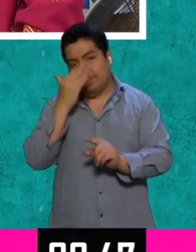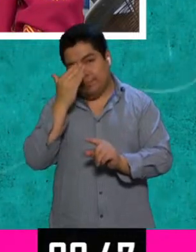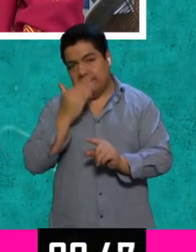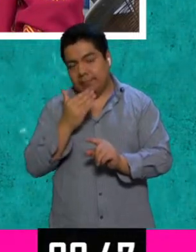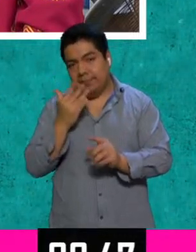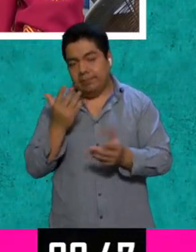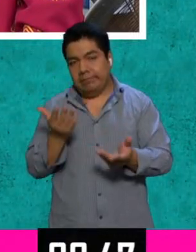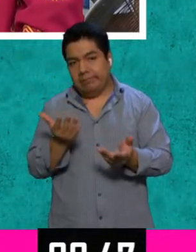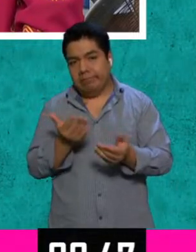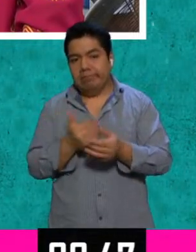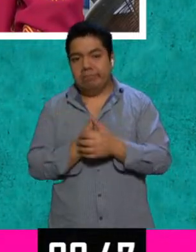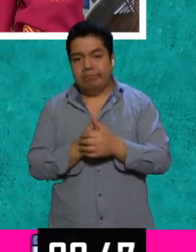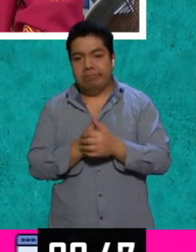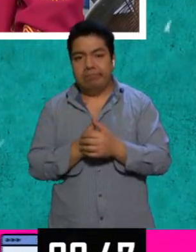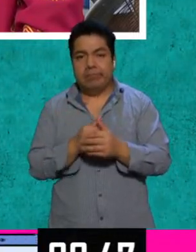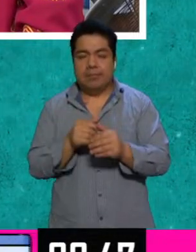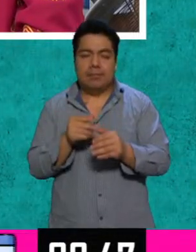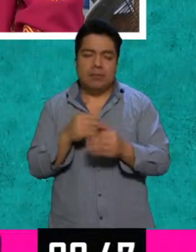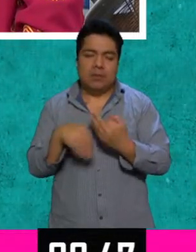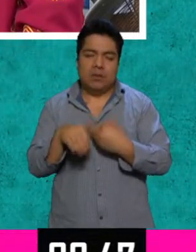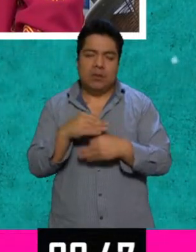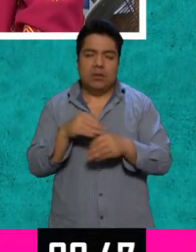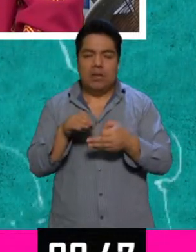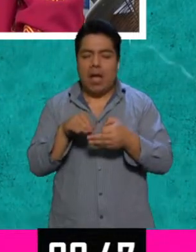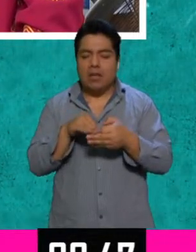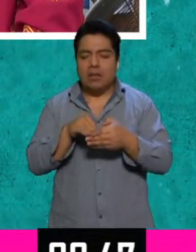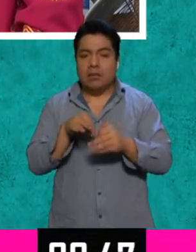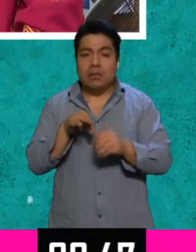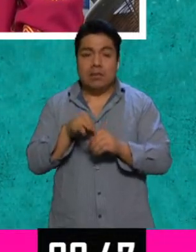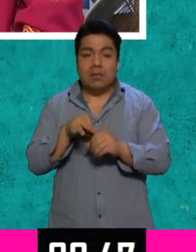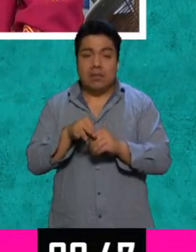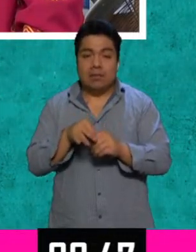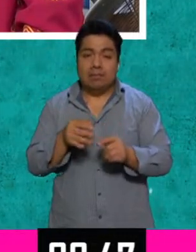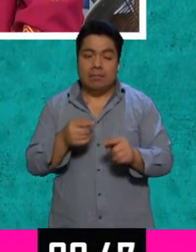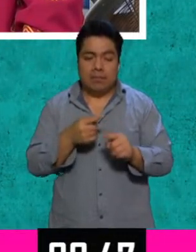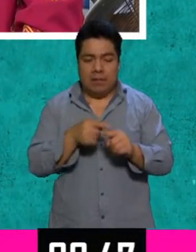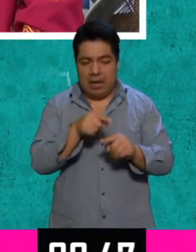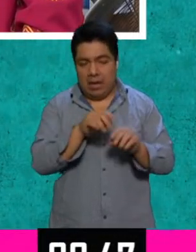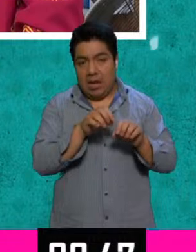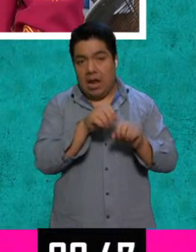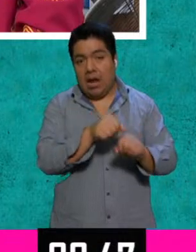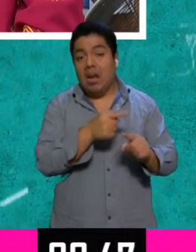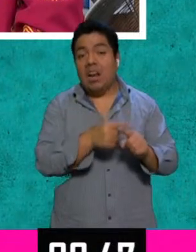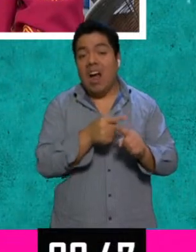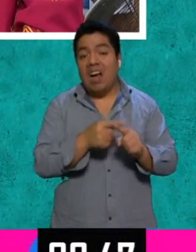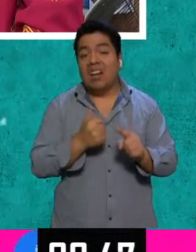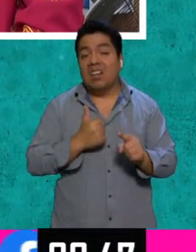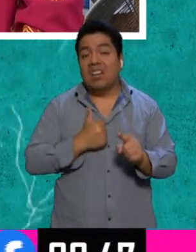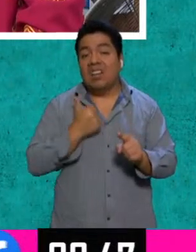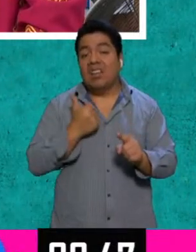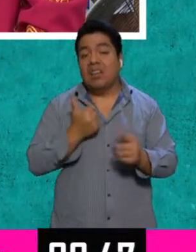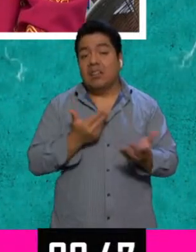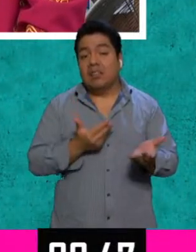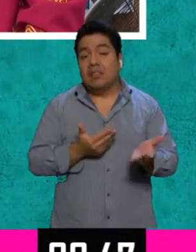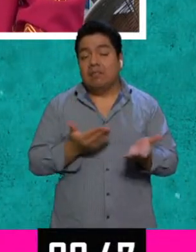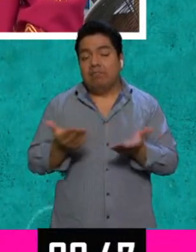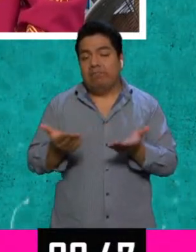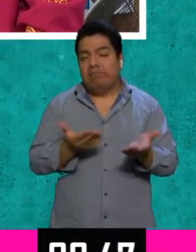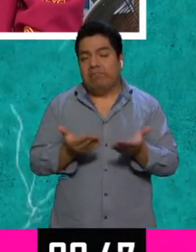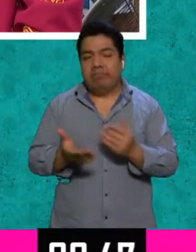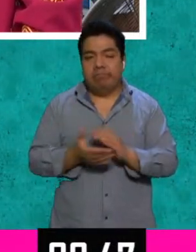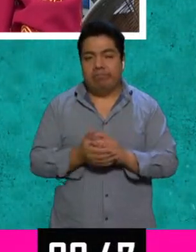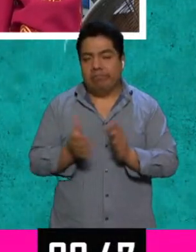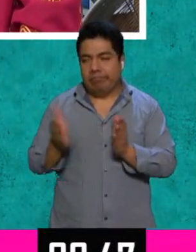indudablemente electoral. ¿A quién conviene esta captura? Pues conviene sin duda a, Claro. a